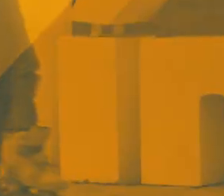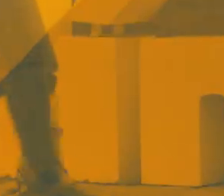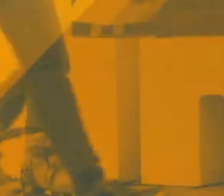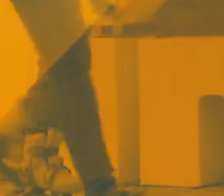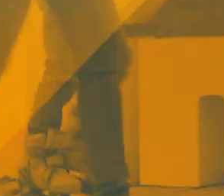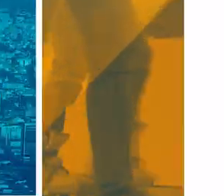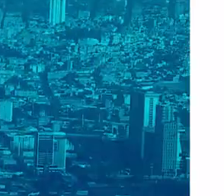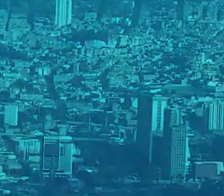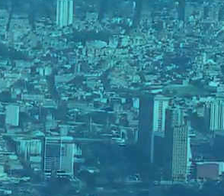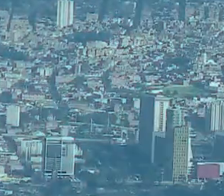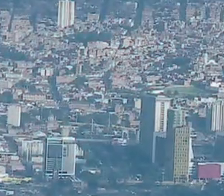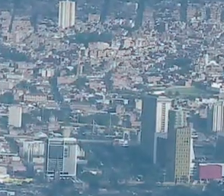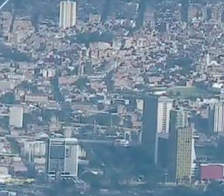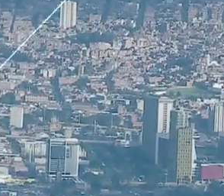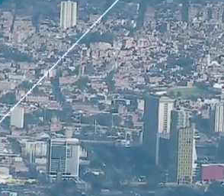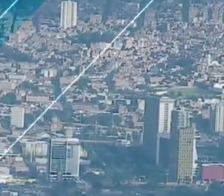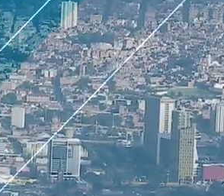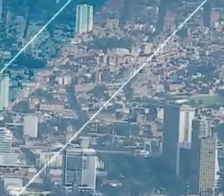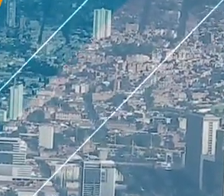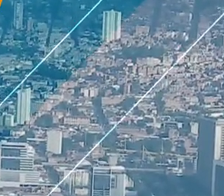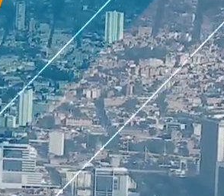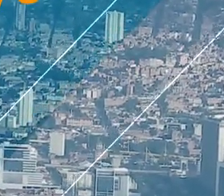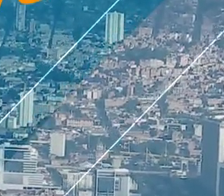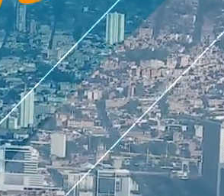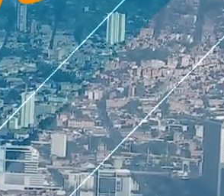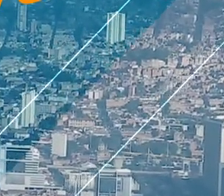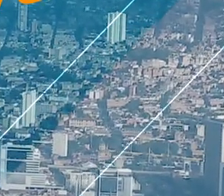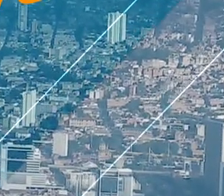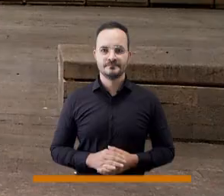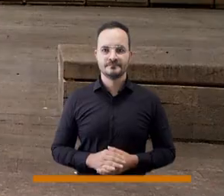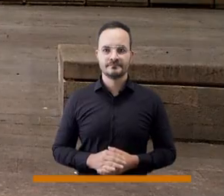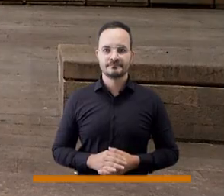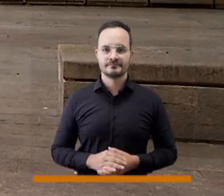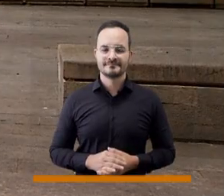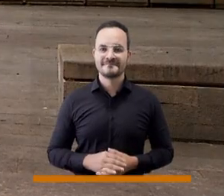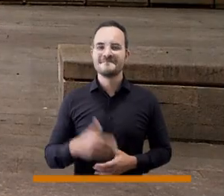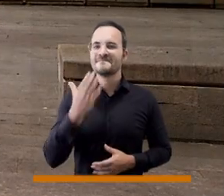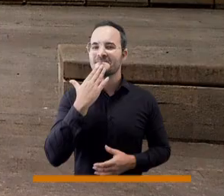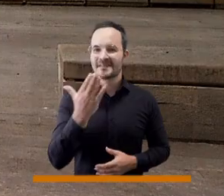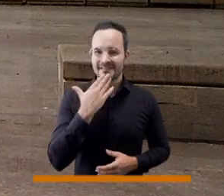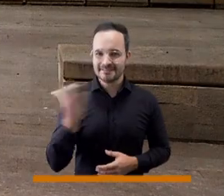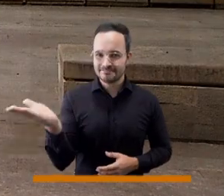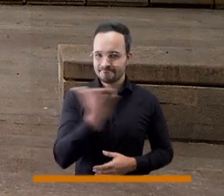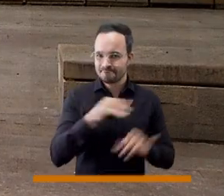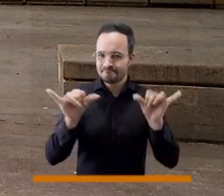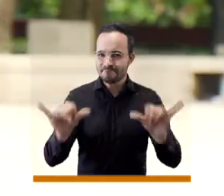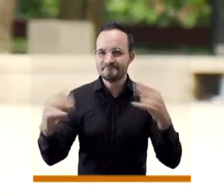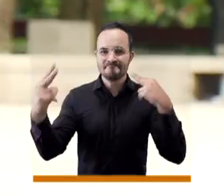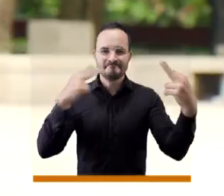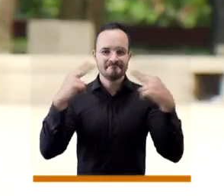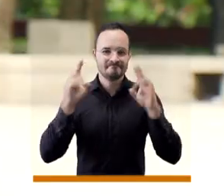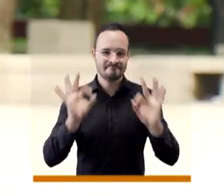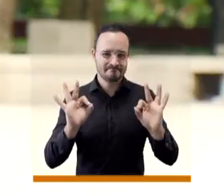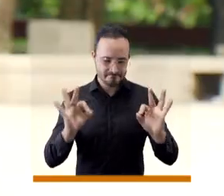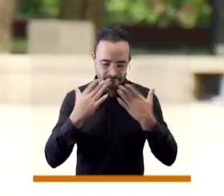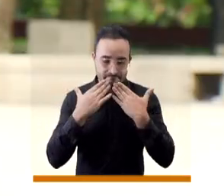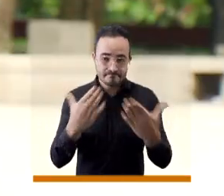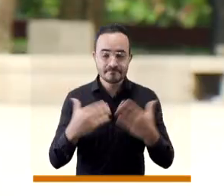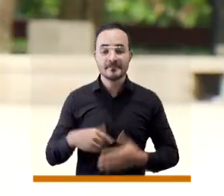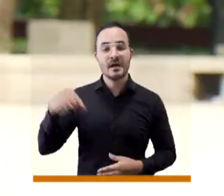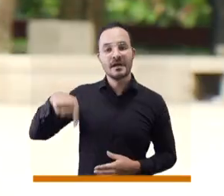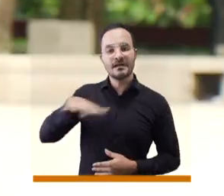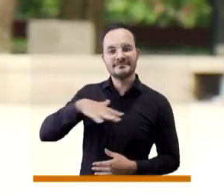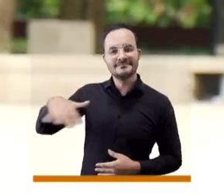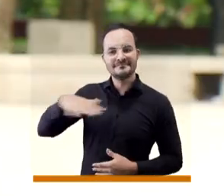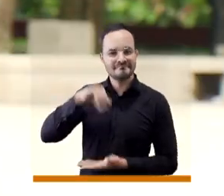Y Gracias por continuar con nosotros.